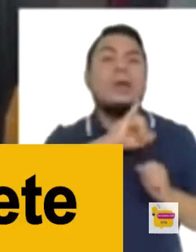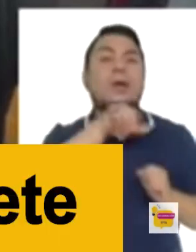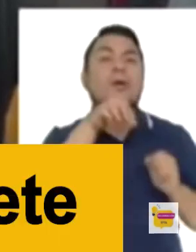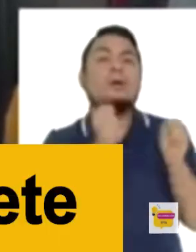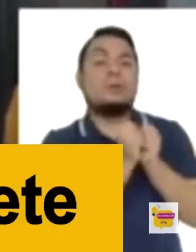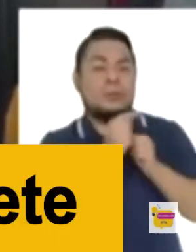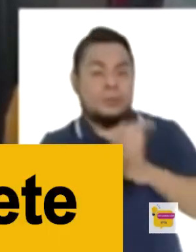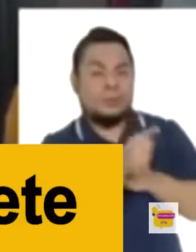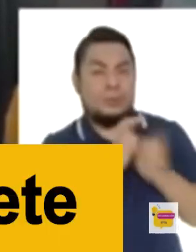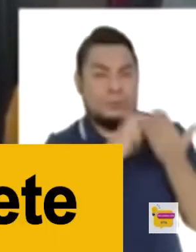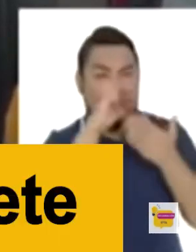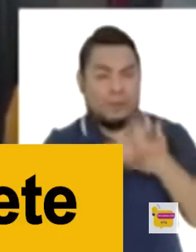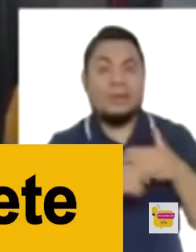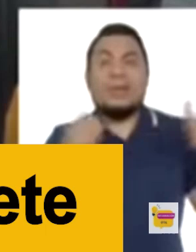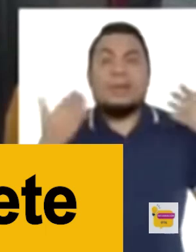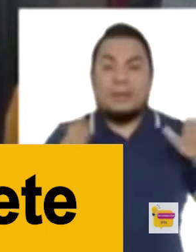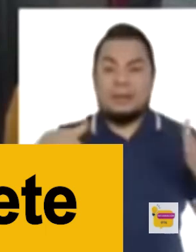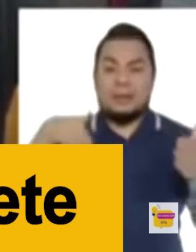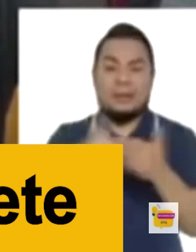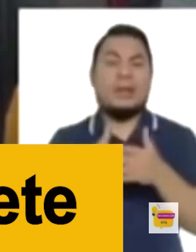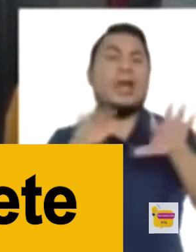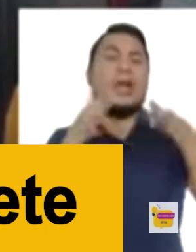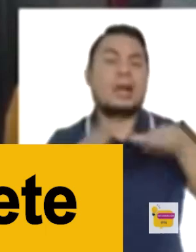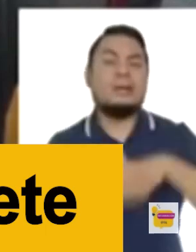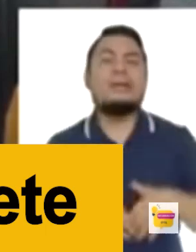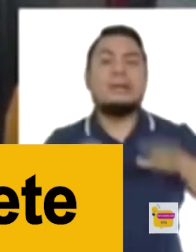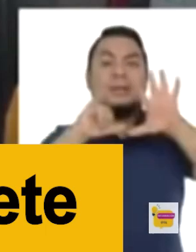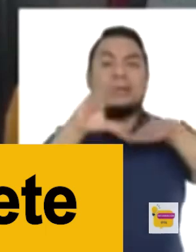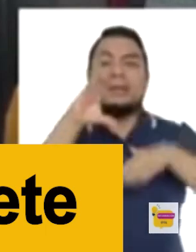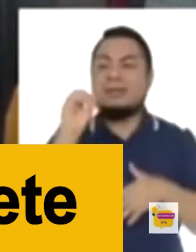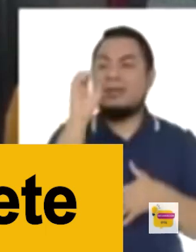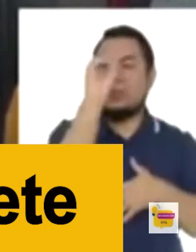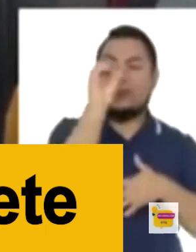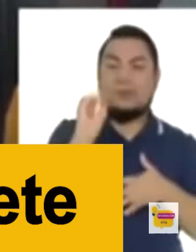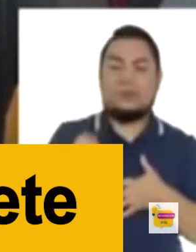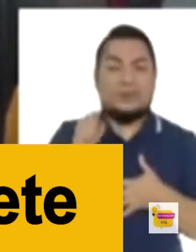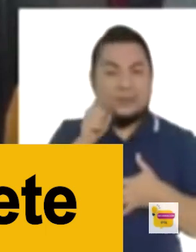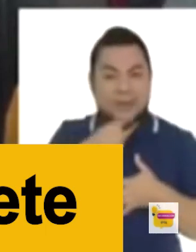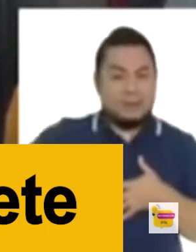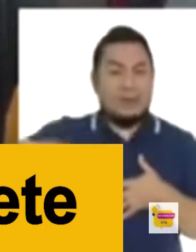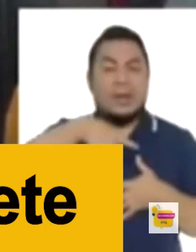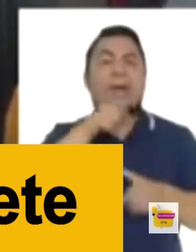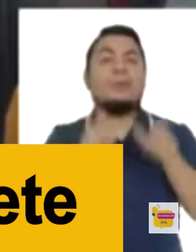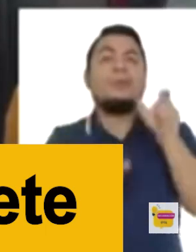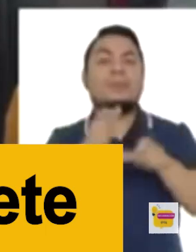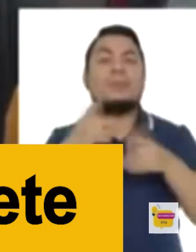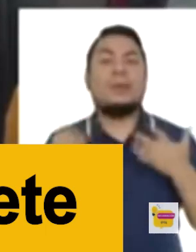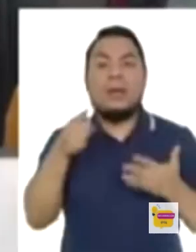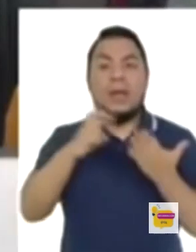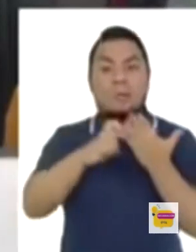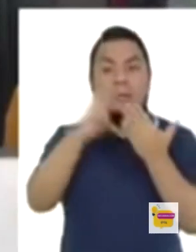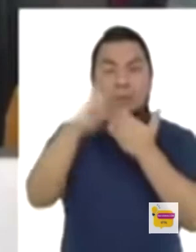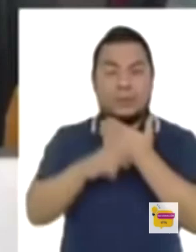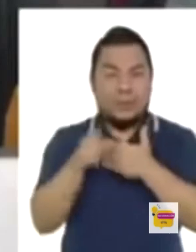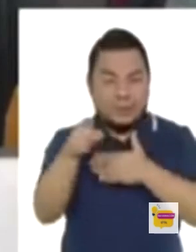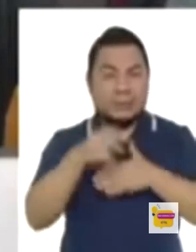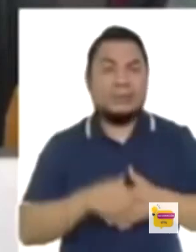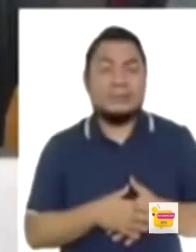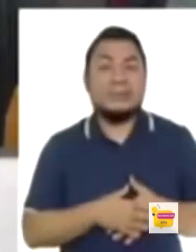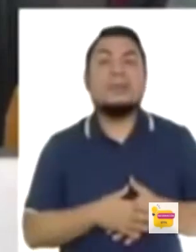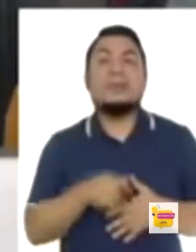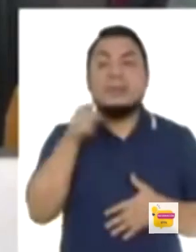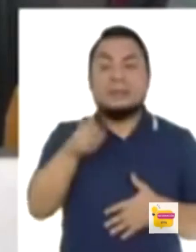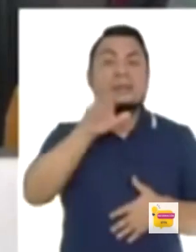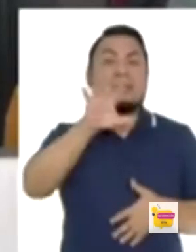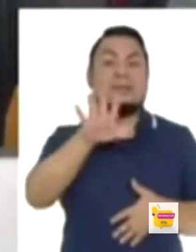Juntos. Ya hemos llegado casi al 60% de nuestros usuarios de estos programas y